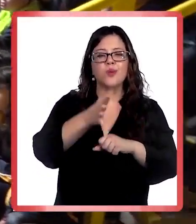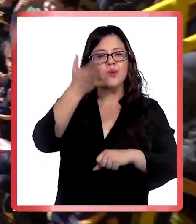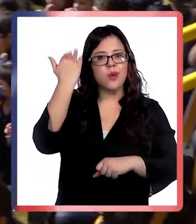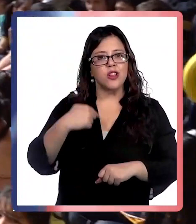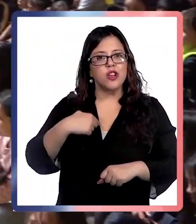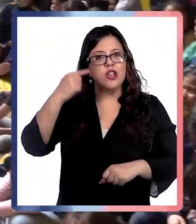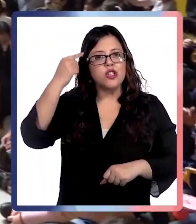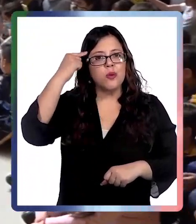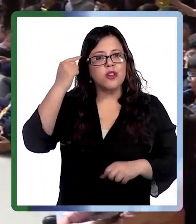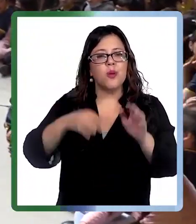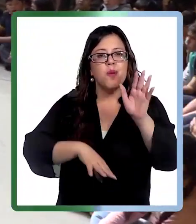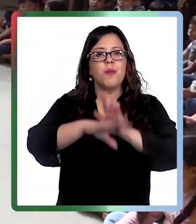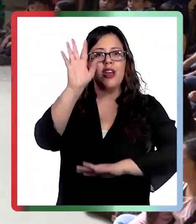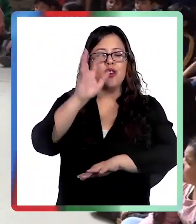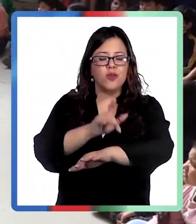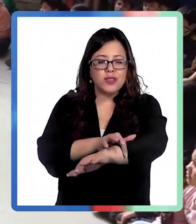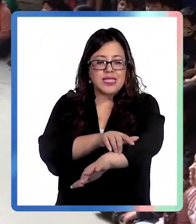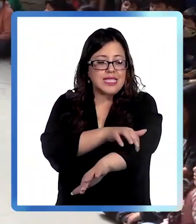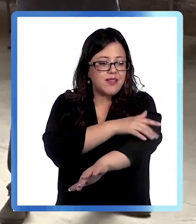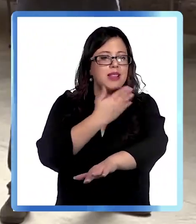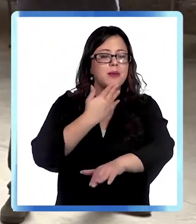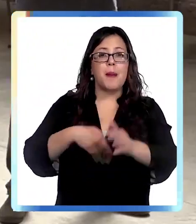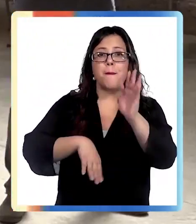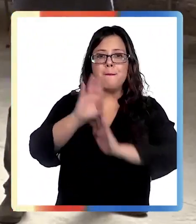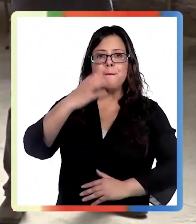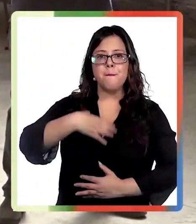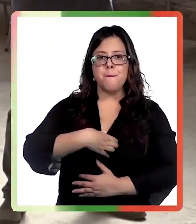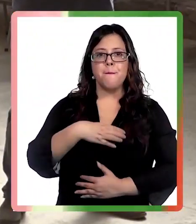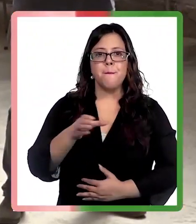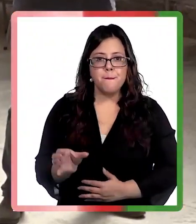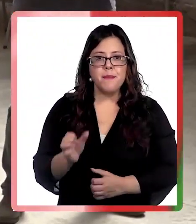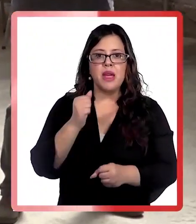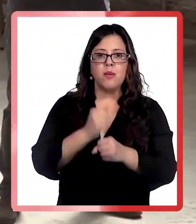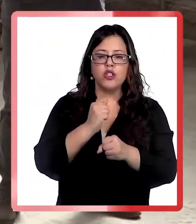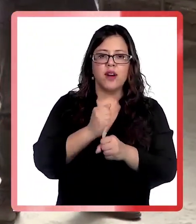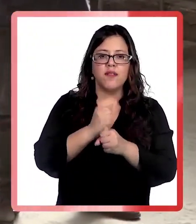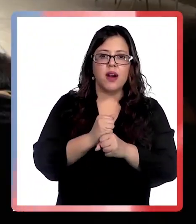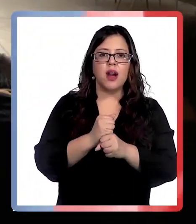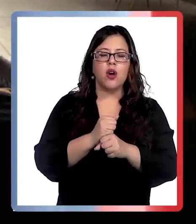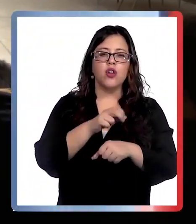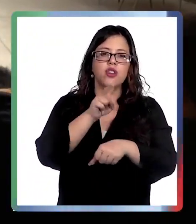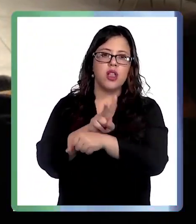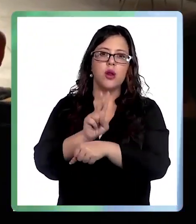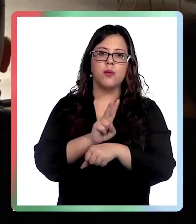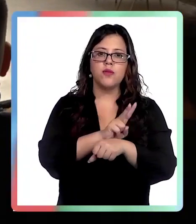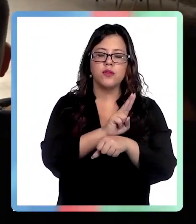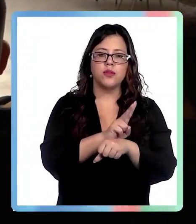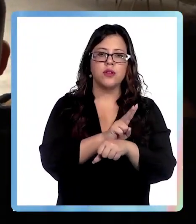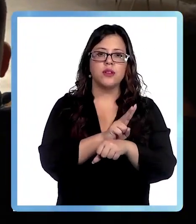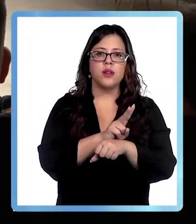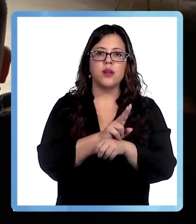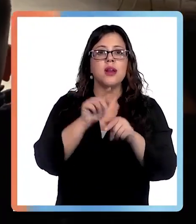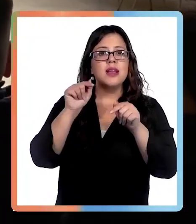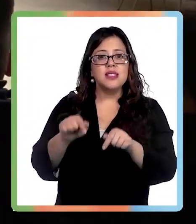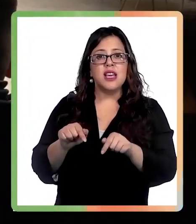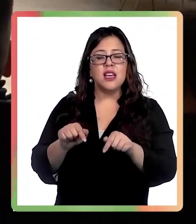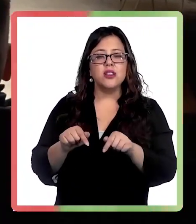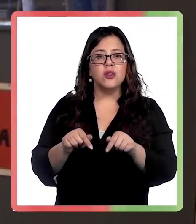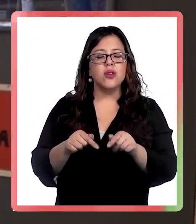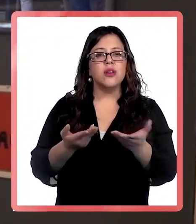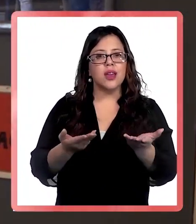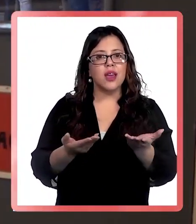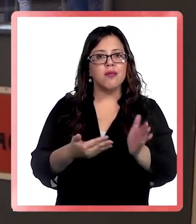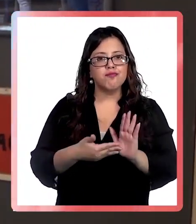empatía con el trabajo que realizaban los docentes y eso se traduce en este mayor reconocimiento. Pero